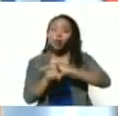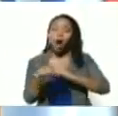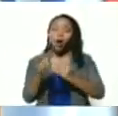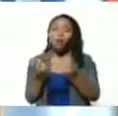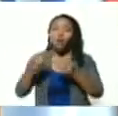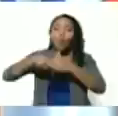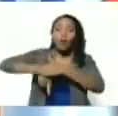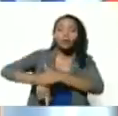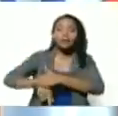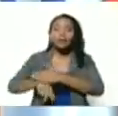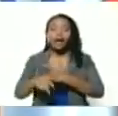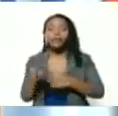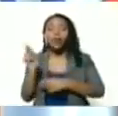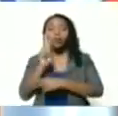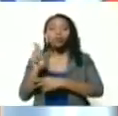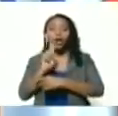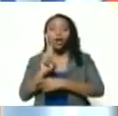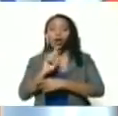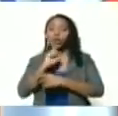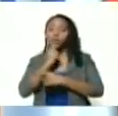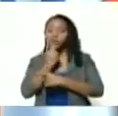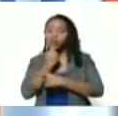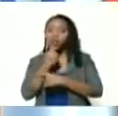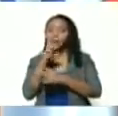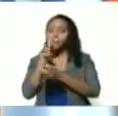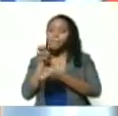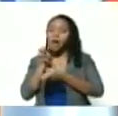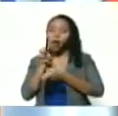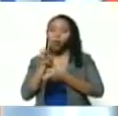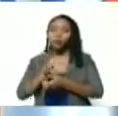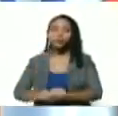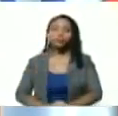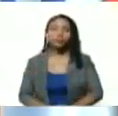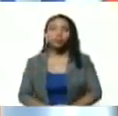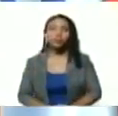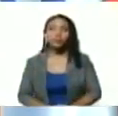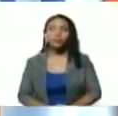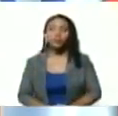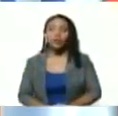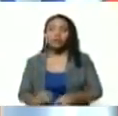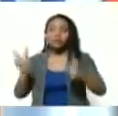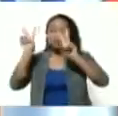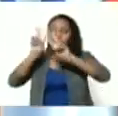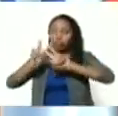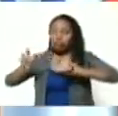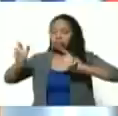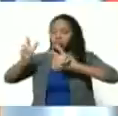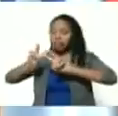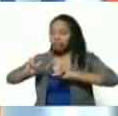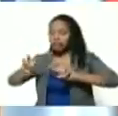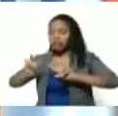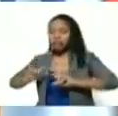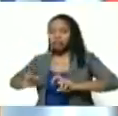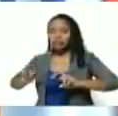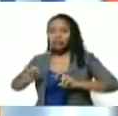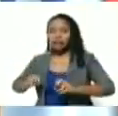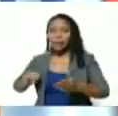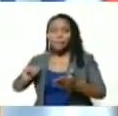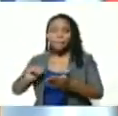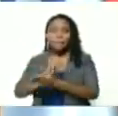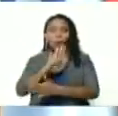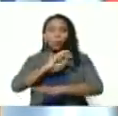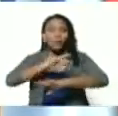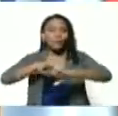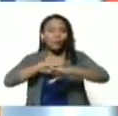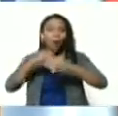cuentas de usuario y contraseñas bancarias. La investigación impulsada por el